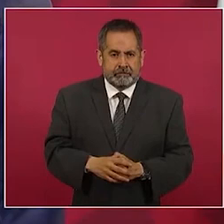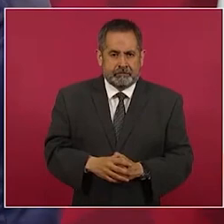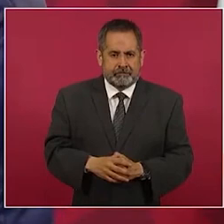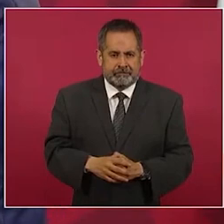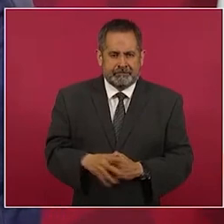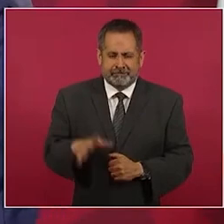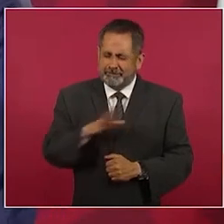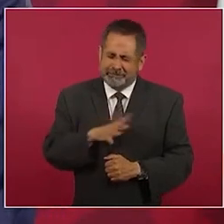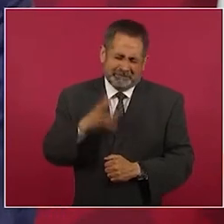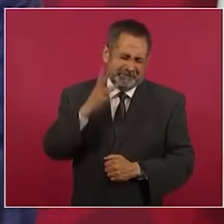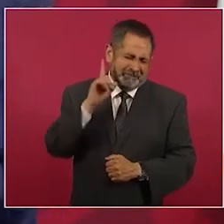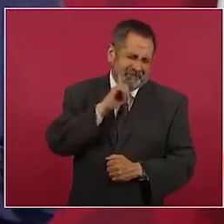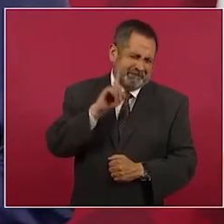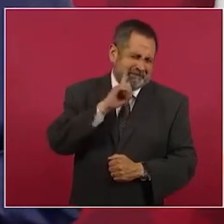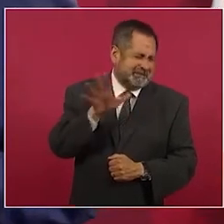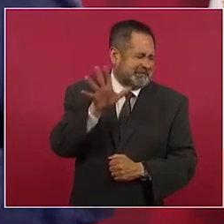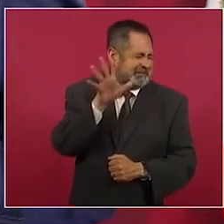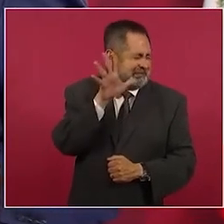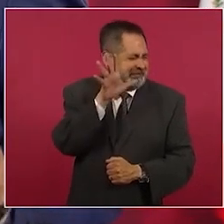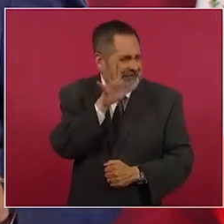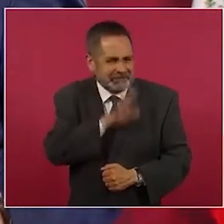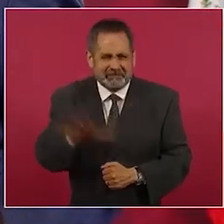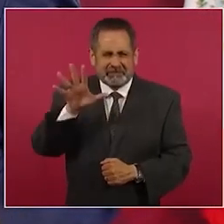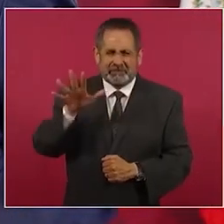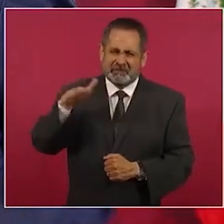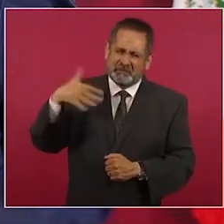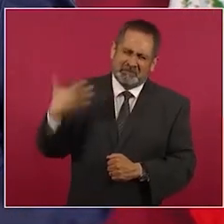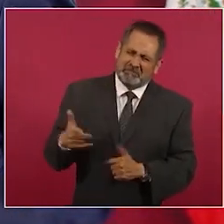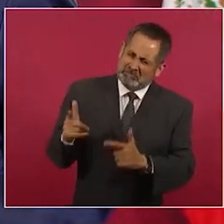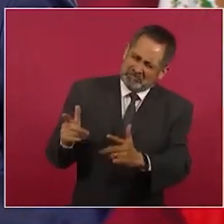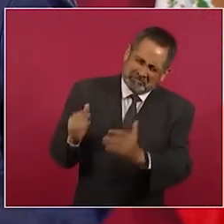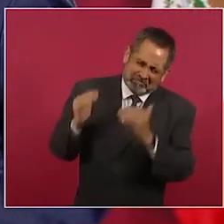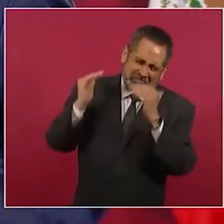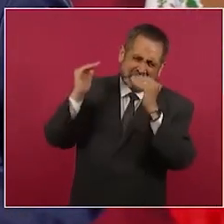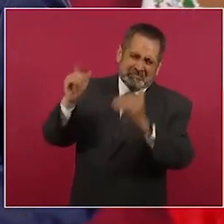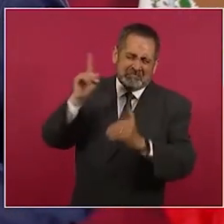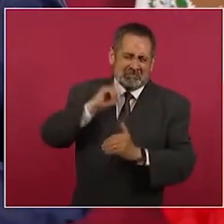Una gran, gran, gran, gran señora.